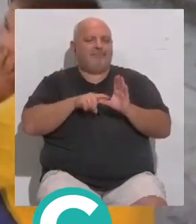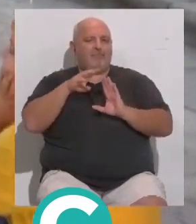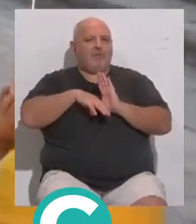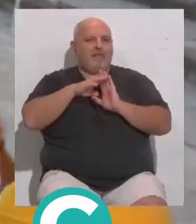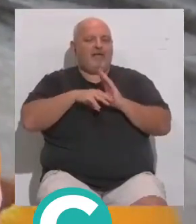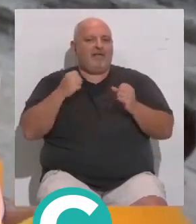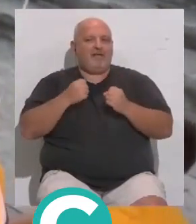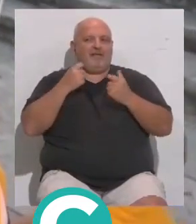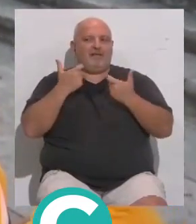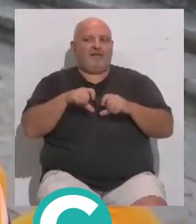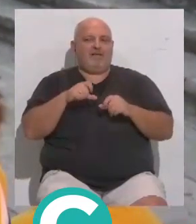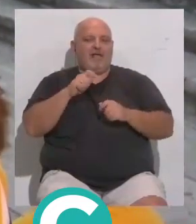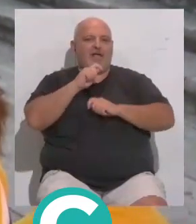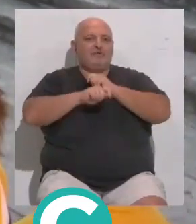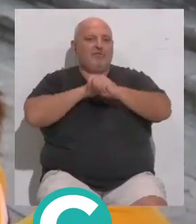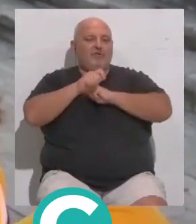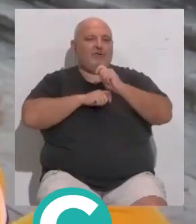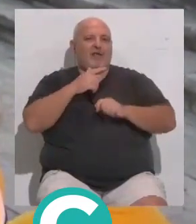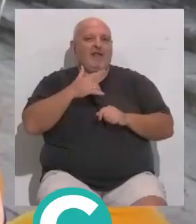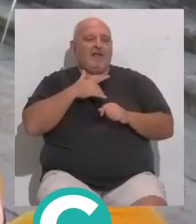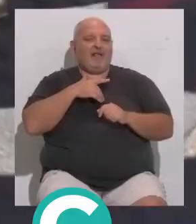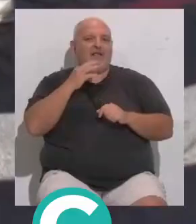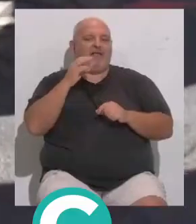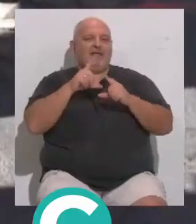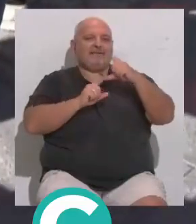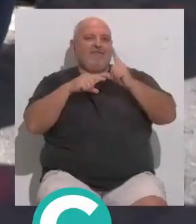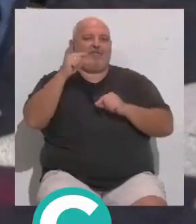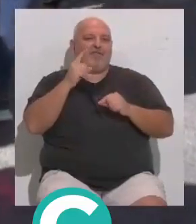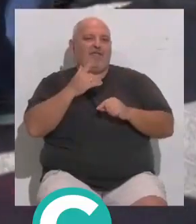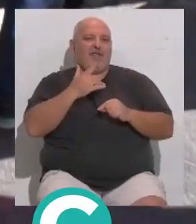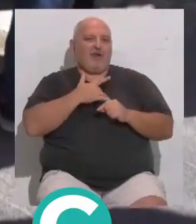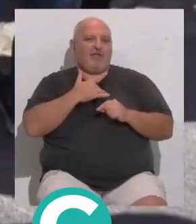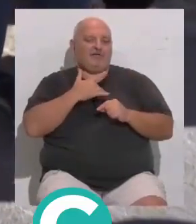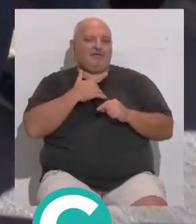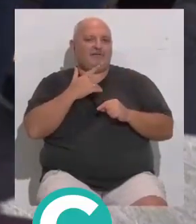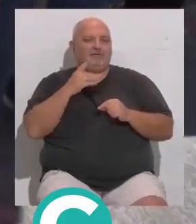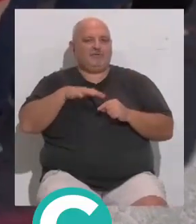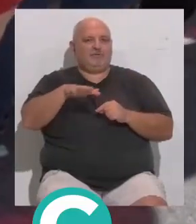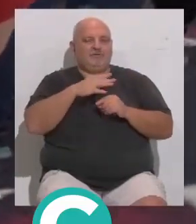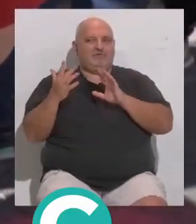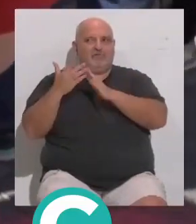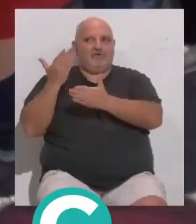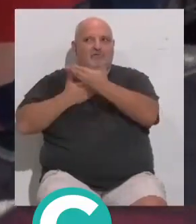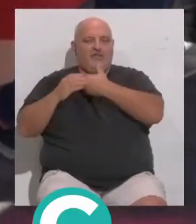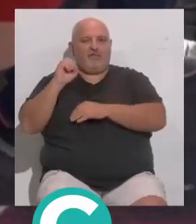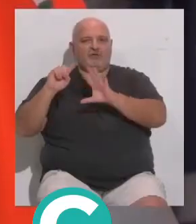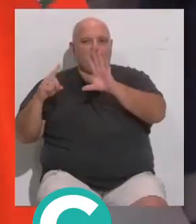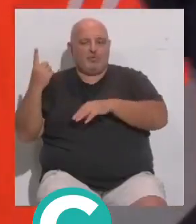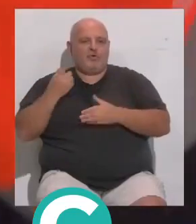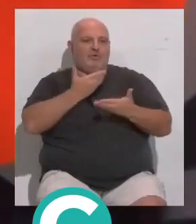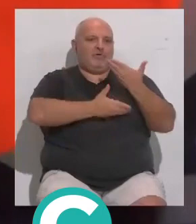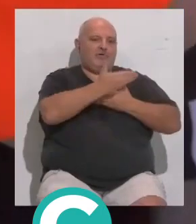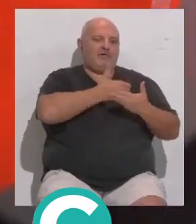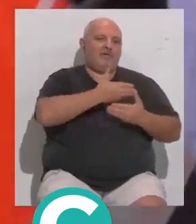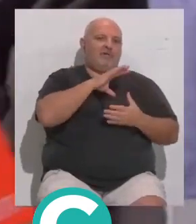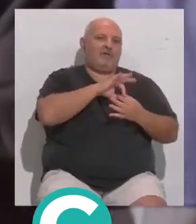actividades organizadas por la Asociación Cardíaca Trébol de Corazones de Cádiz con el Distrito Sanitario, el 061, y